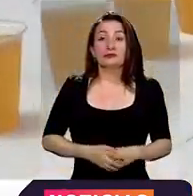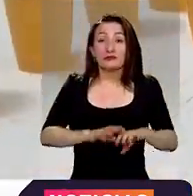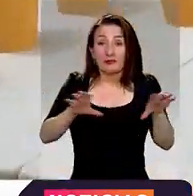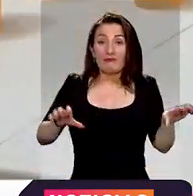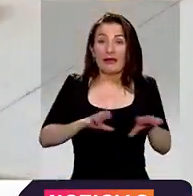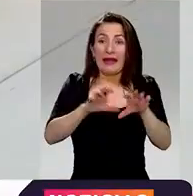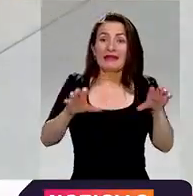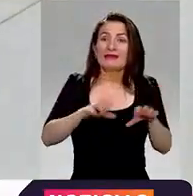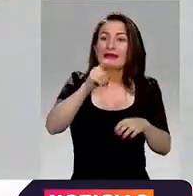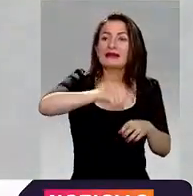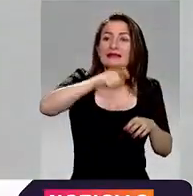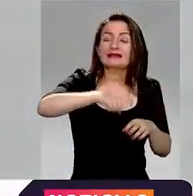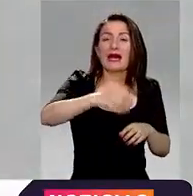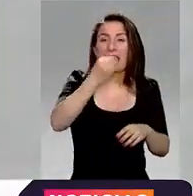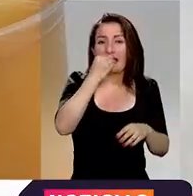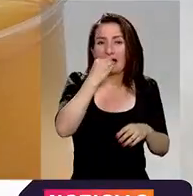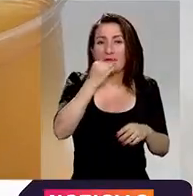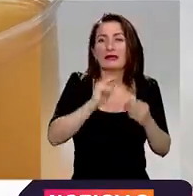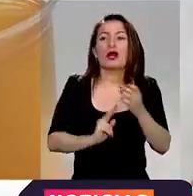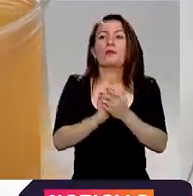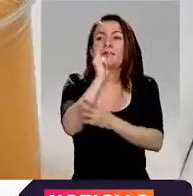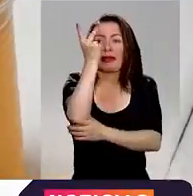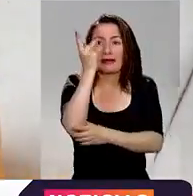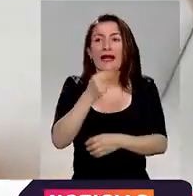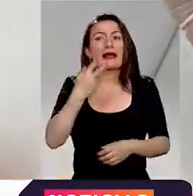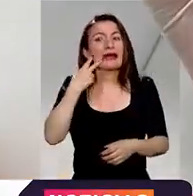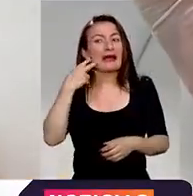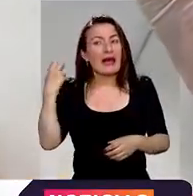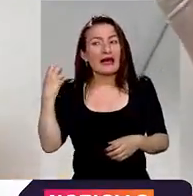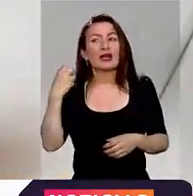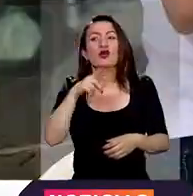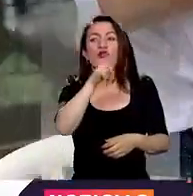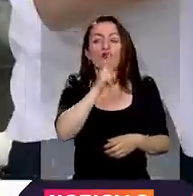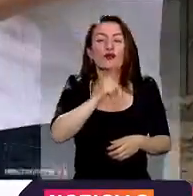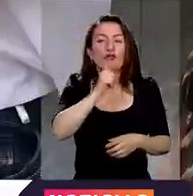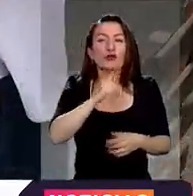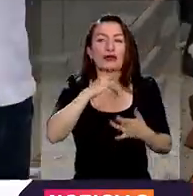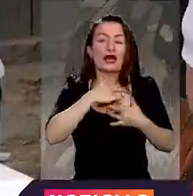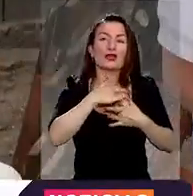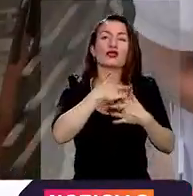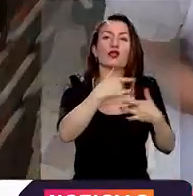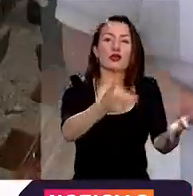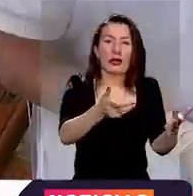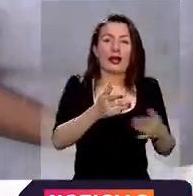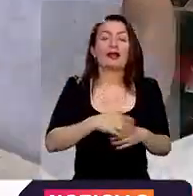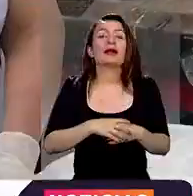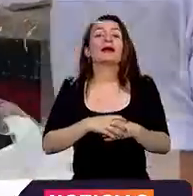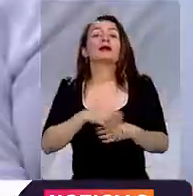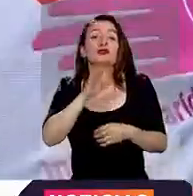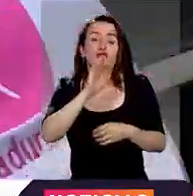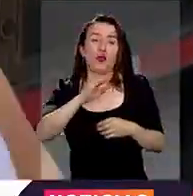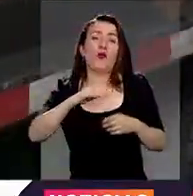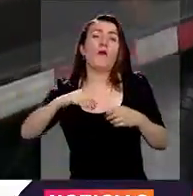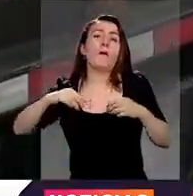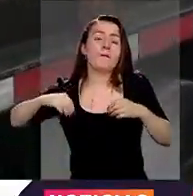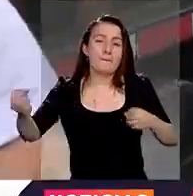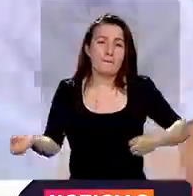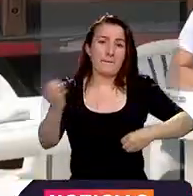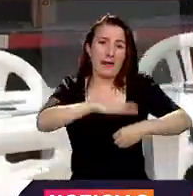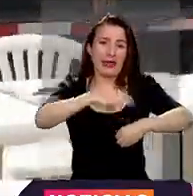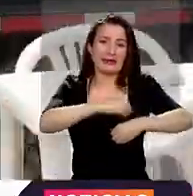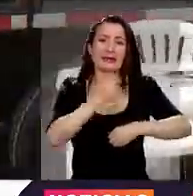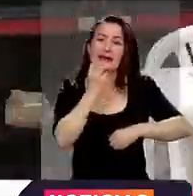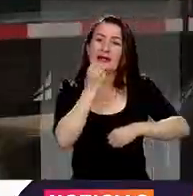actividad necesitaron de alimentos como vegetales, cárnicos y frutas que donaron las plazas Quirigua y las ferias, que son los